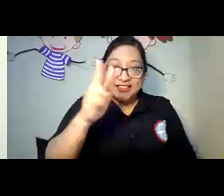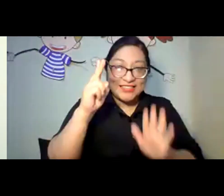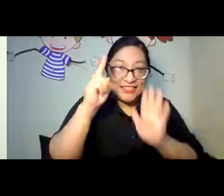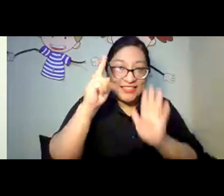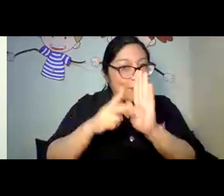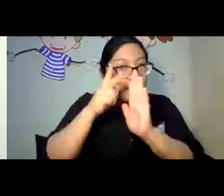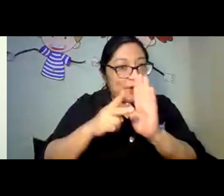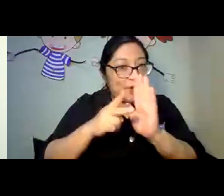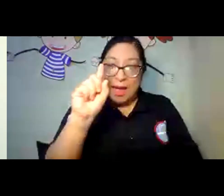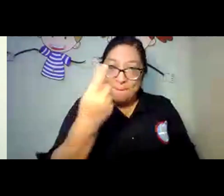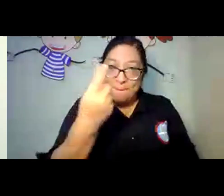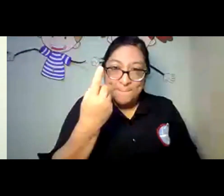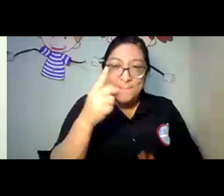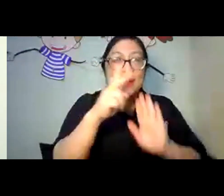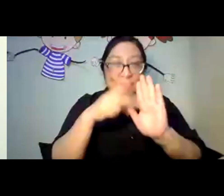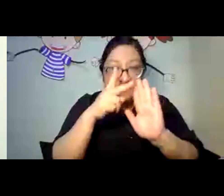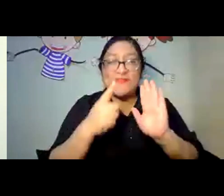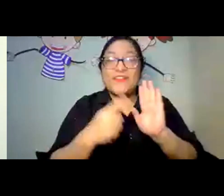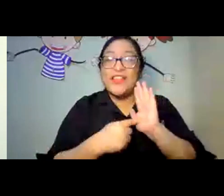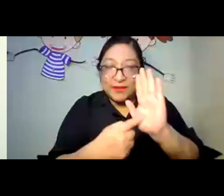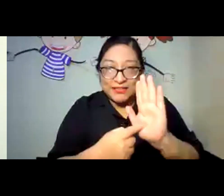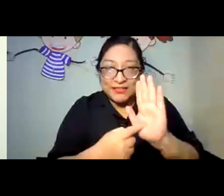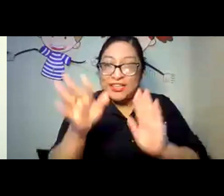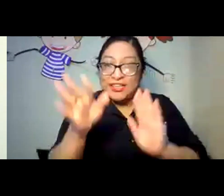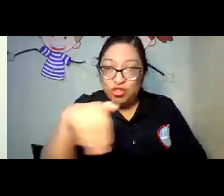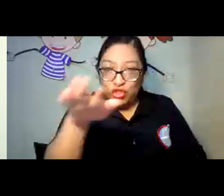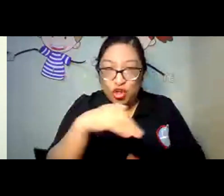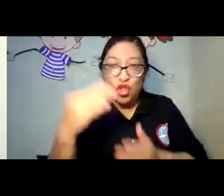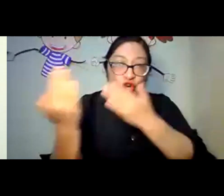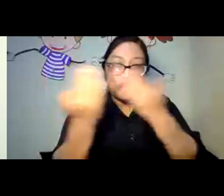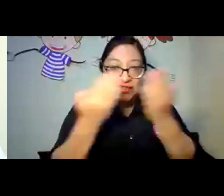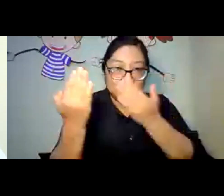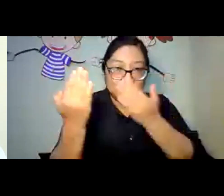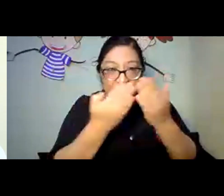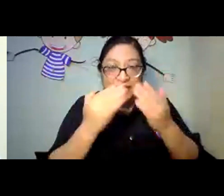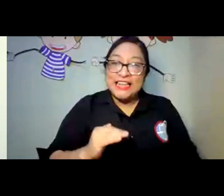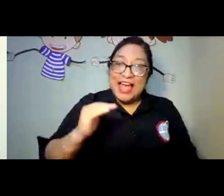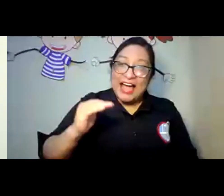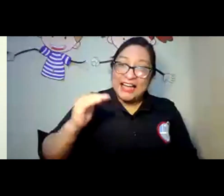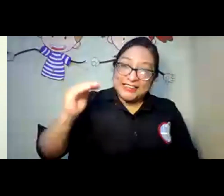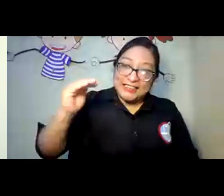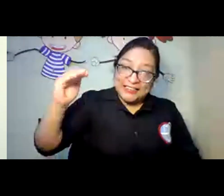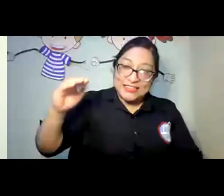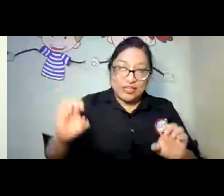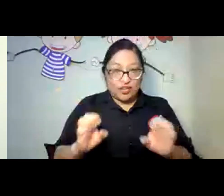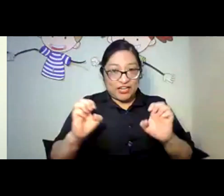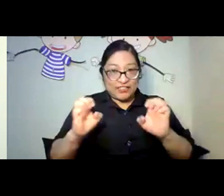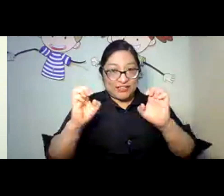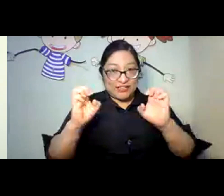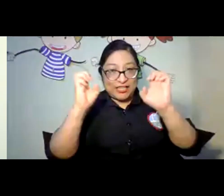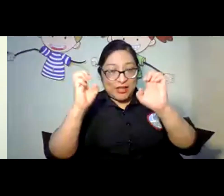El primer video que les presentamos fue de todos nuestros estudiantes que han crecido desde estimulación temprana